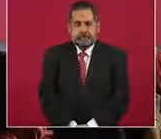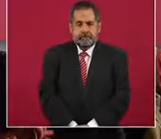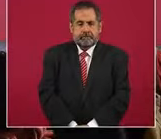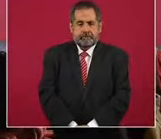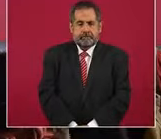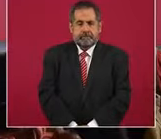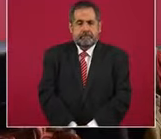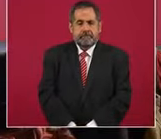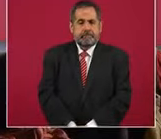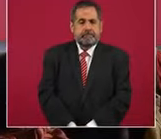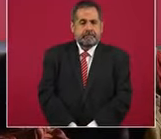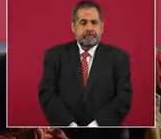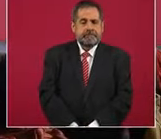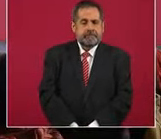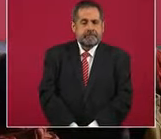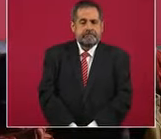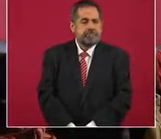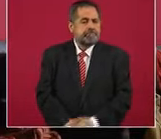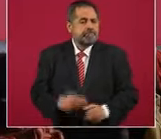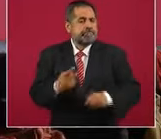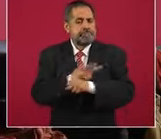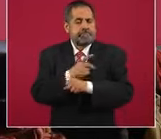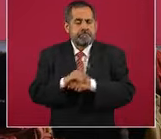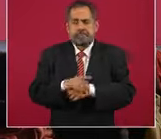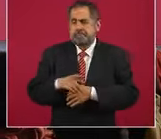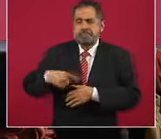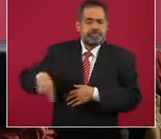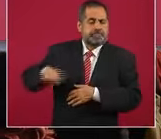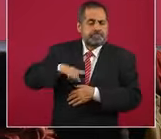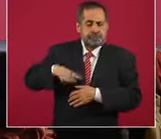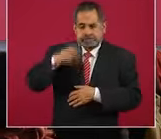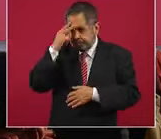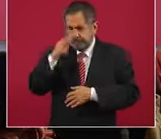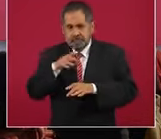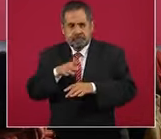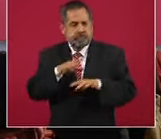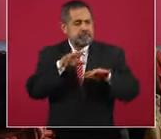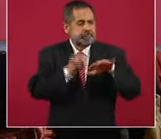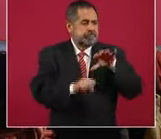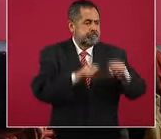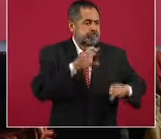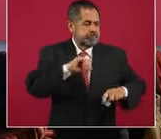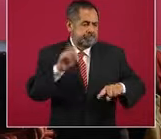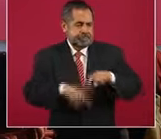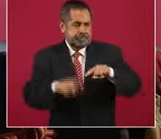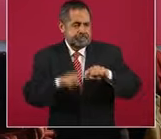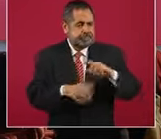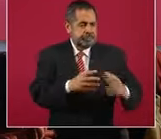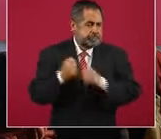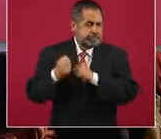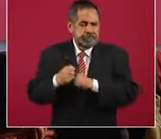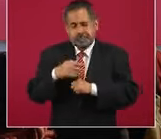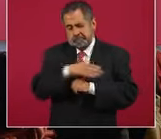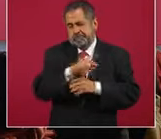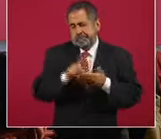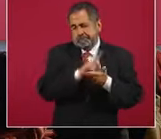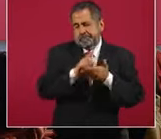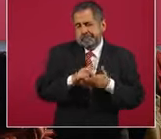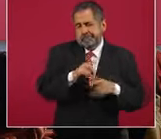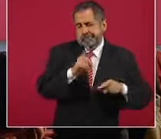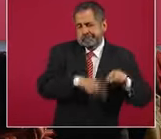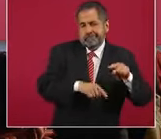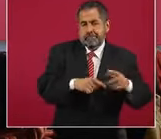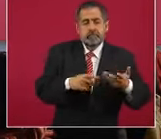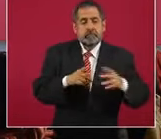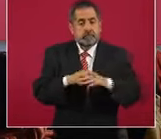favor. Los resultados del Estado mexicano en cuanto a aseguramientos de droga, aquí tenemos